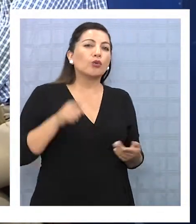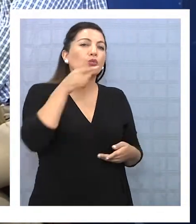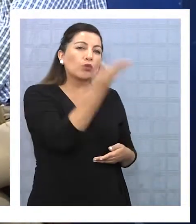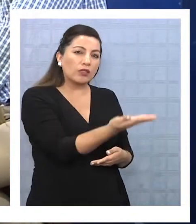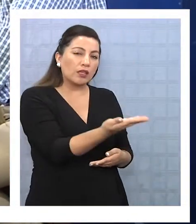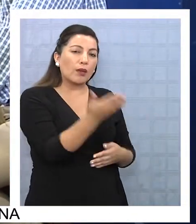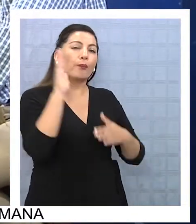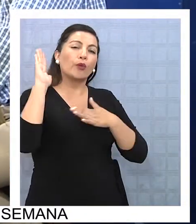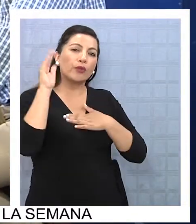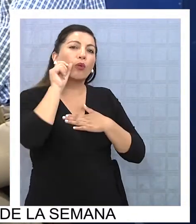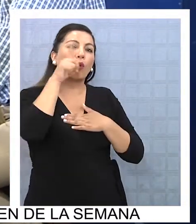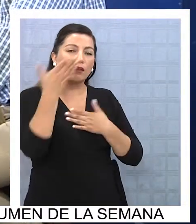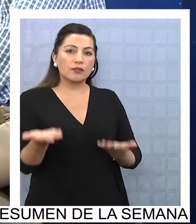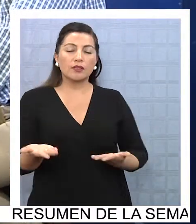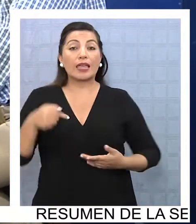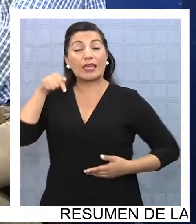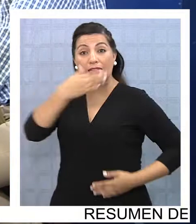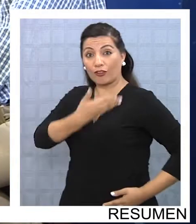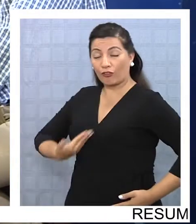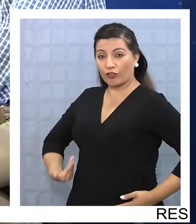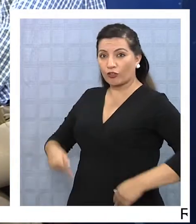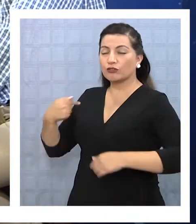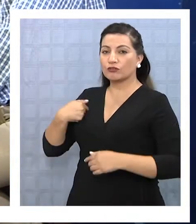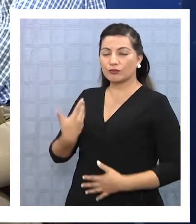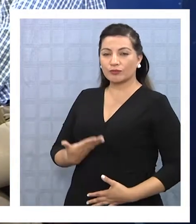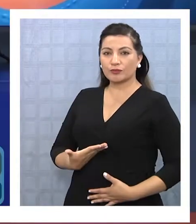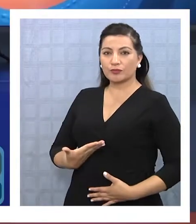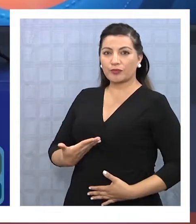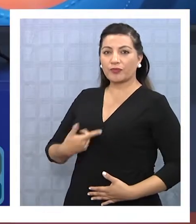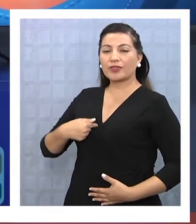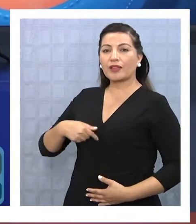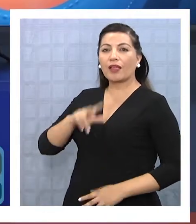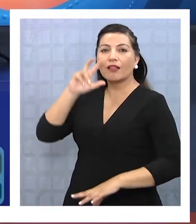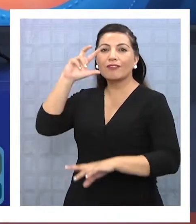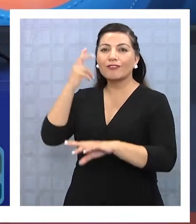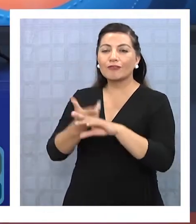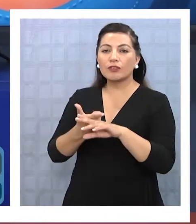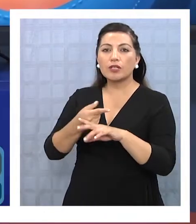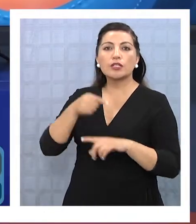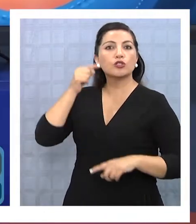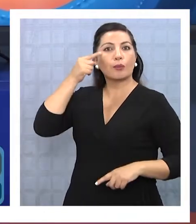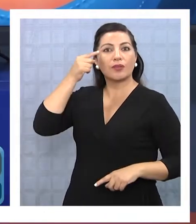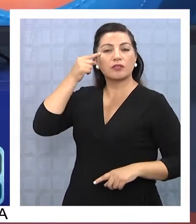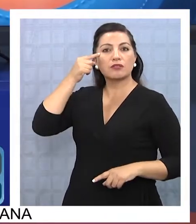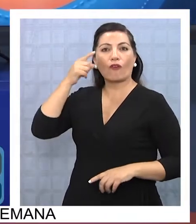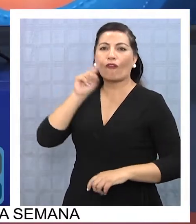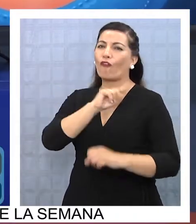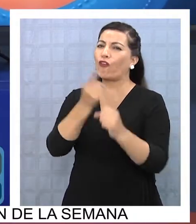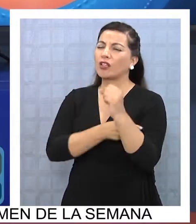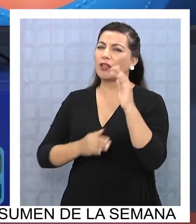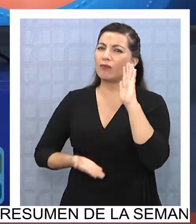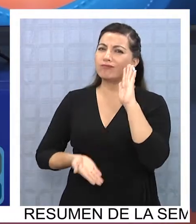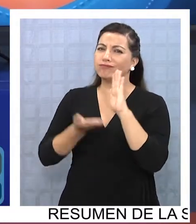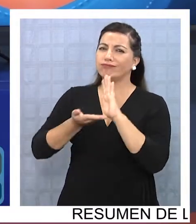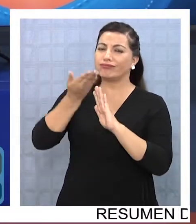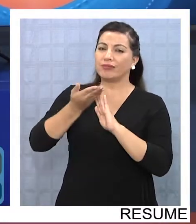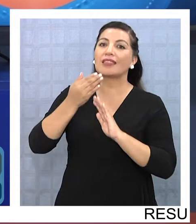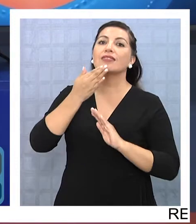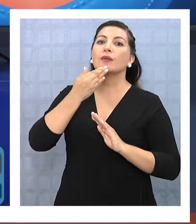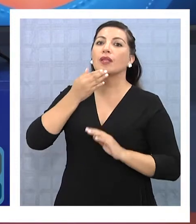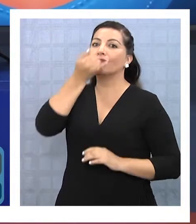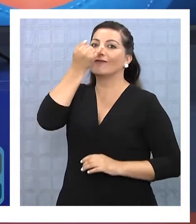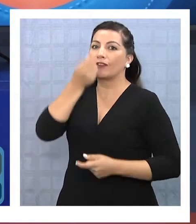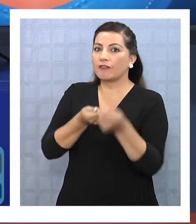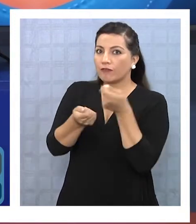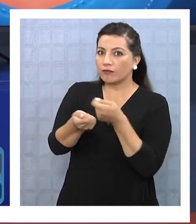usted? Ahora, durante este gobierno, la delincuencia ha vuelto a aumentar muy fuerte. Y también el narcotráfico,